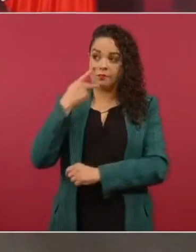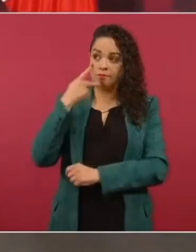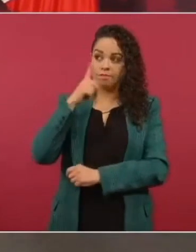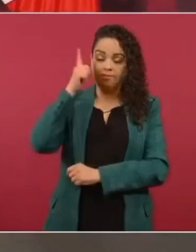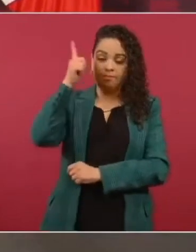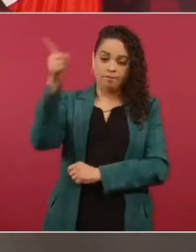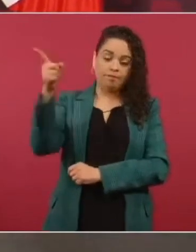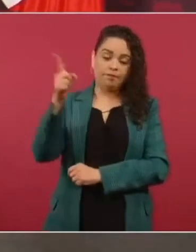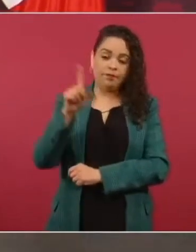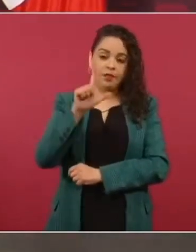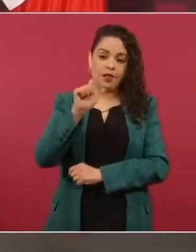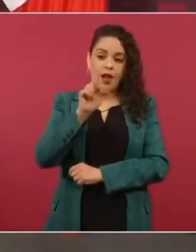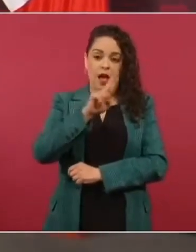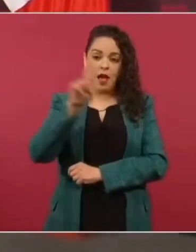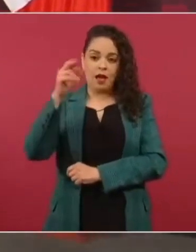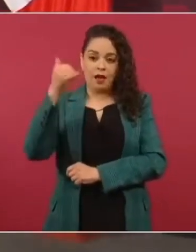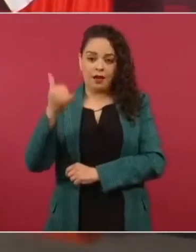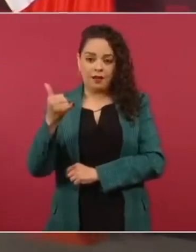presidente